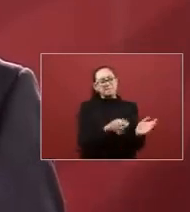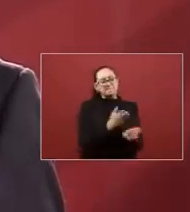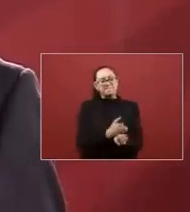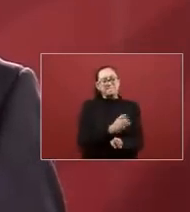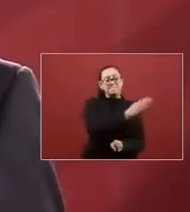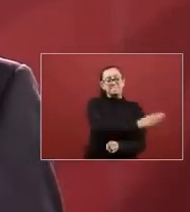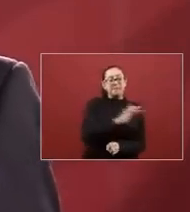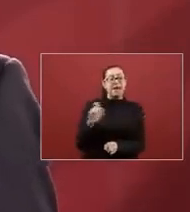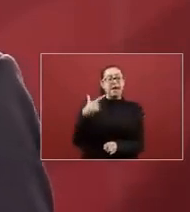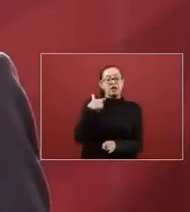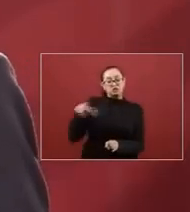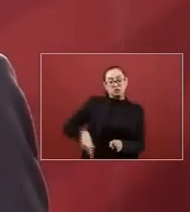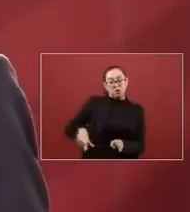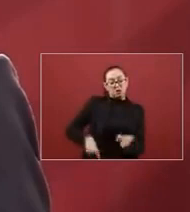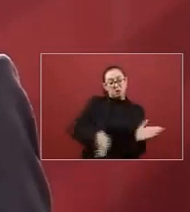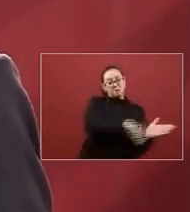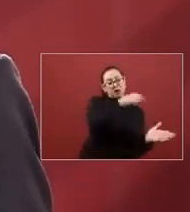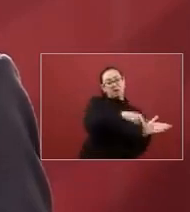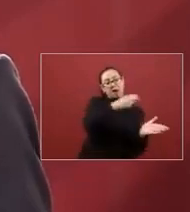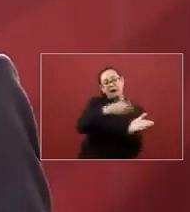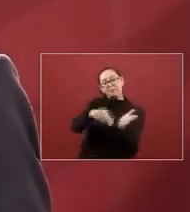que se firmaron